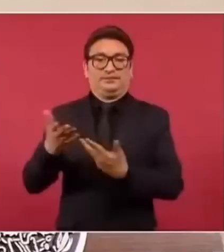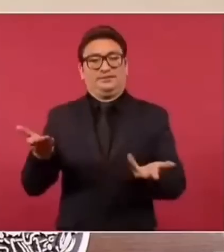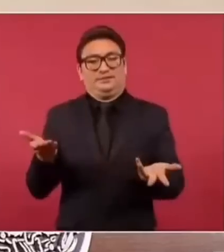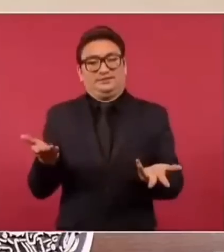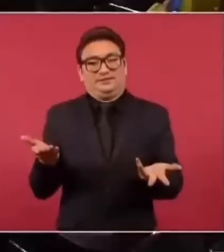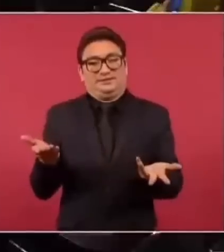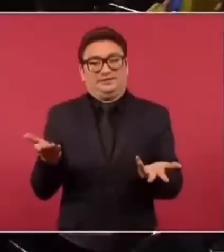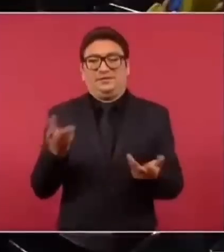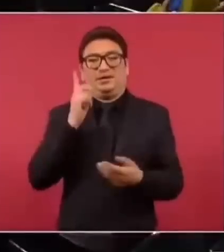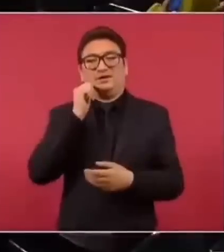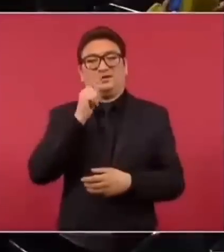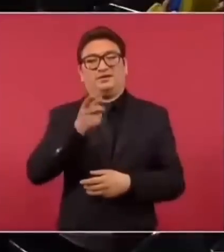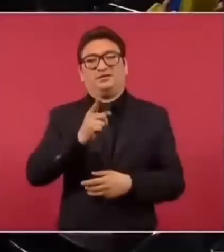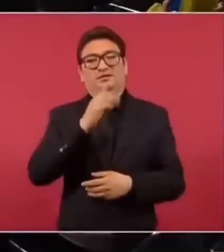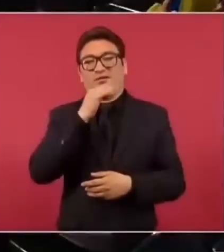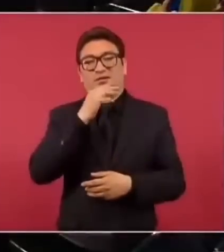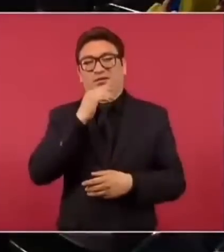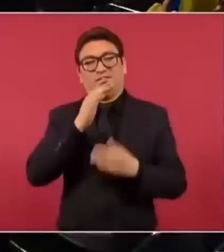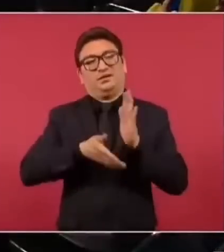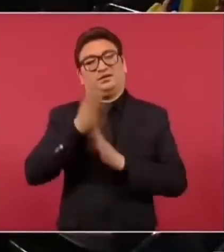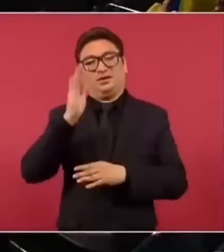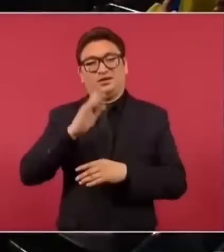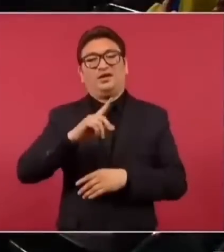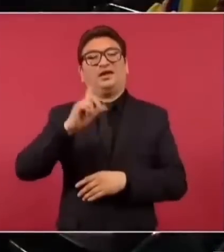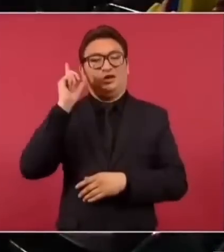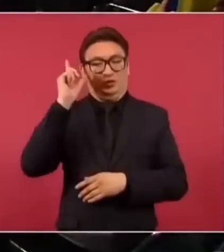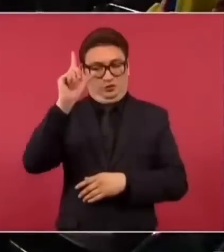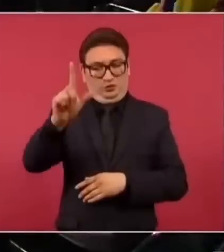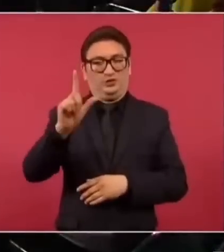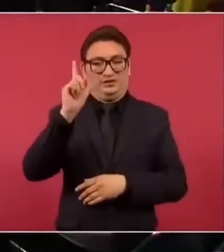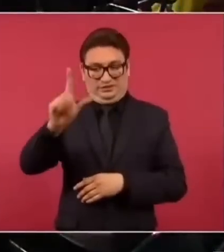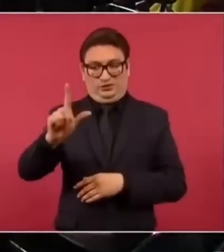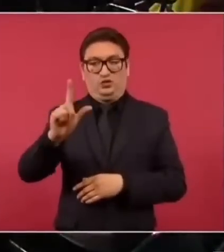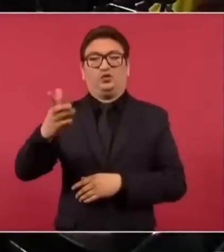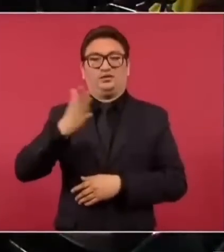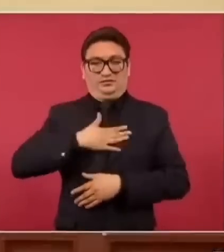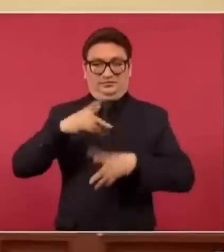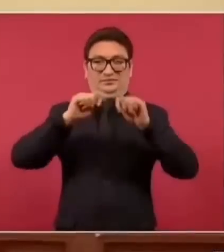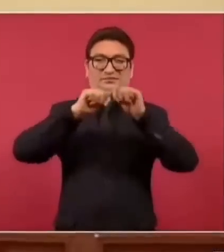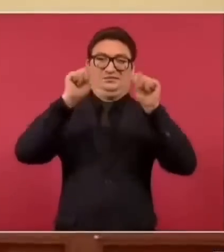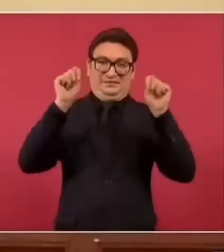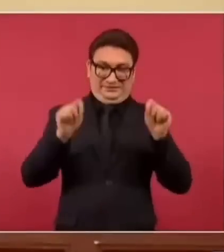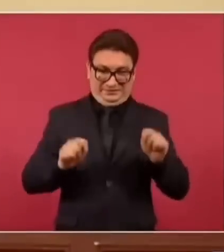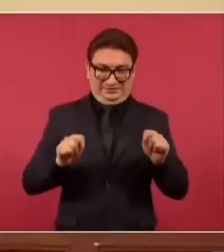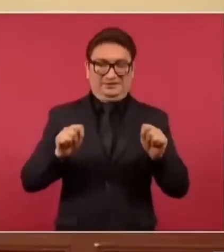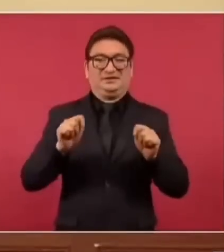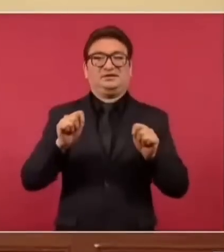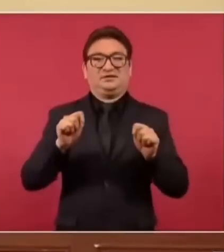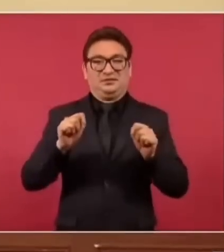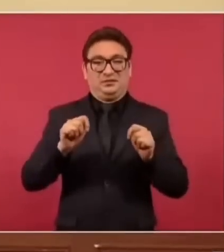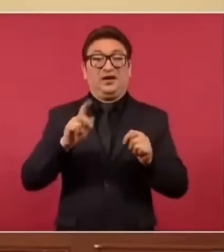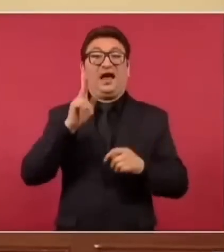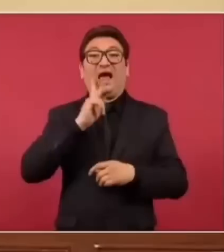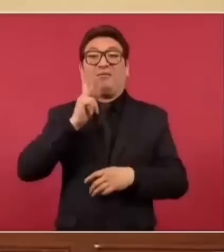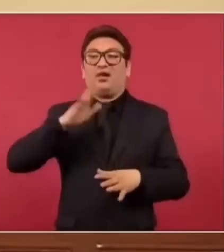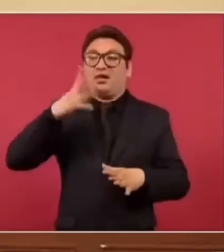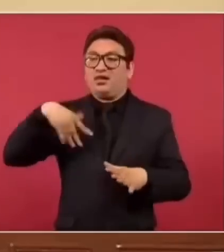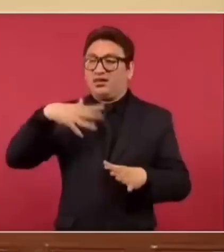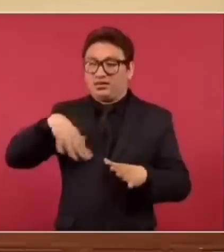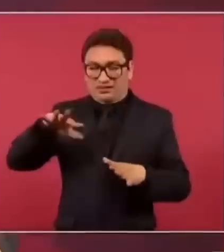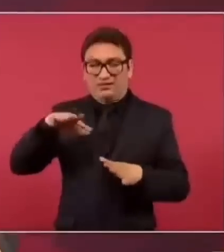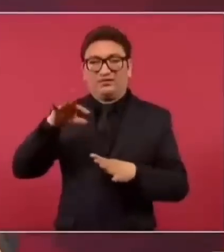sea, no, mañana no, porque nos vamos. El lunes voy a traer el título, a ver si lo encuentro por